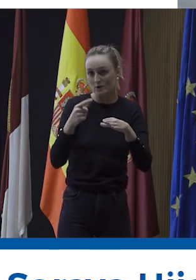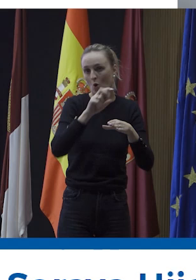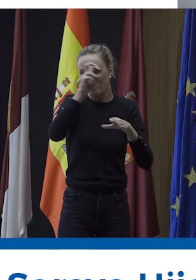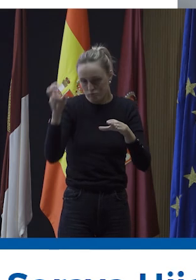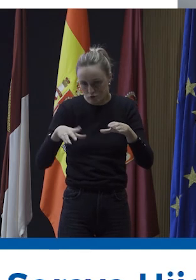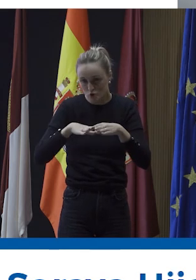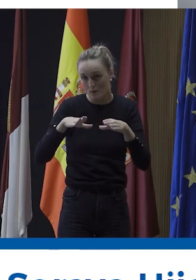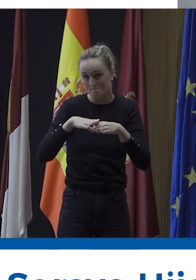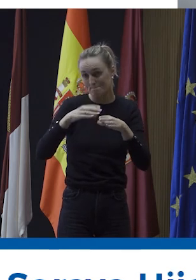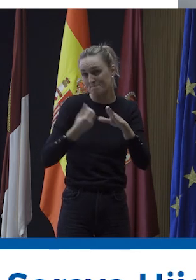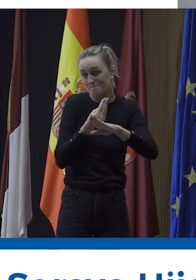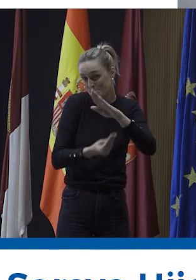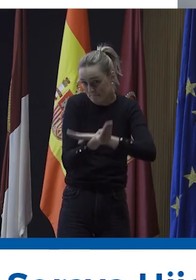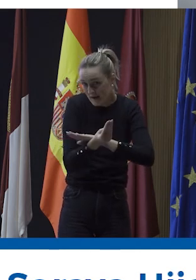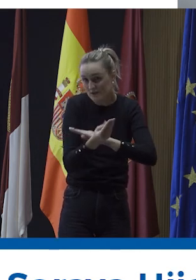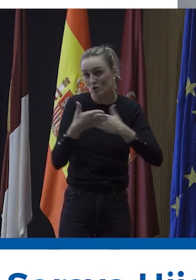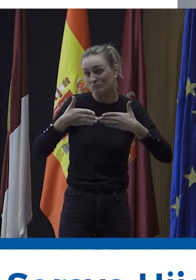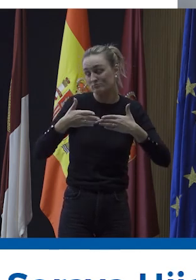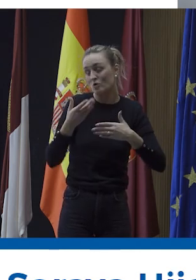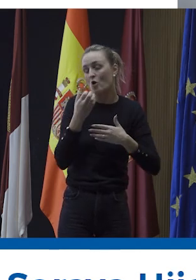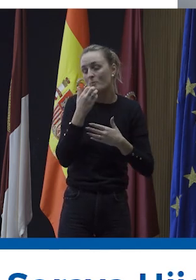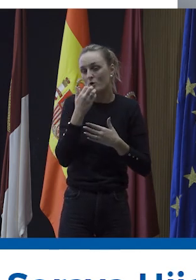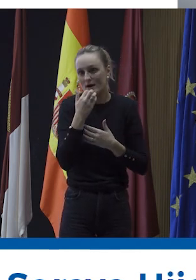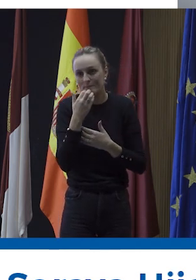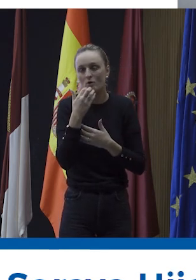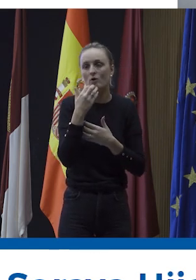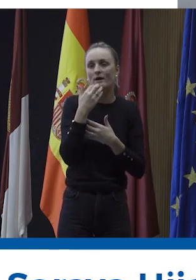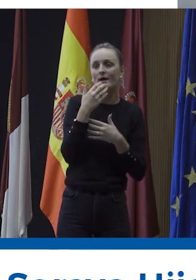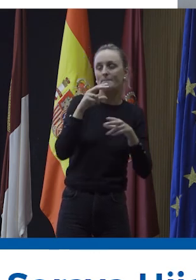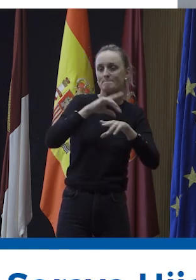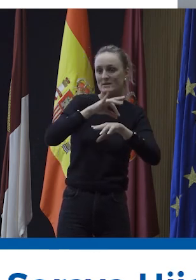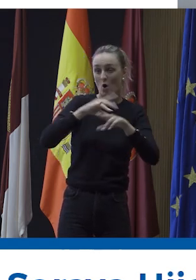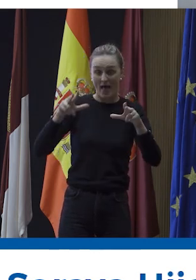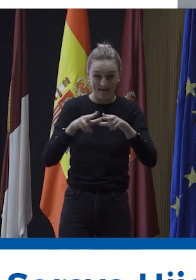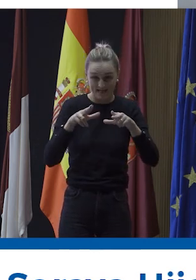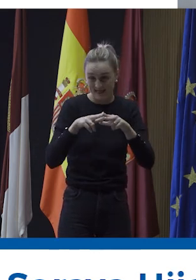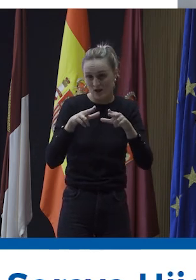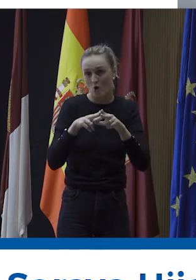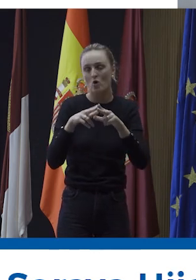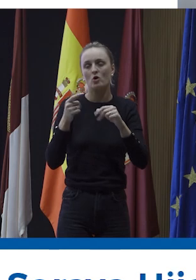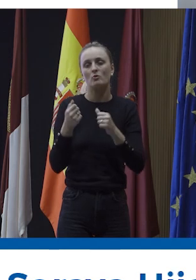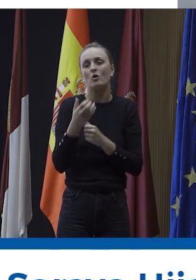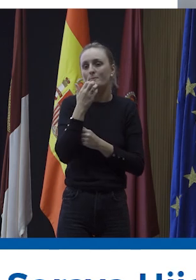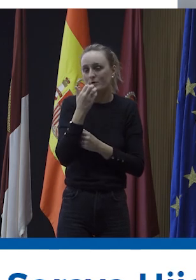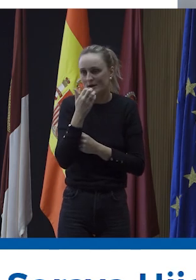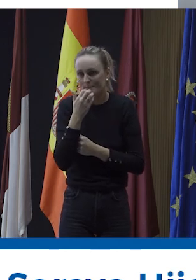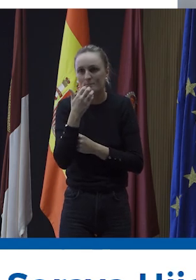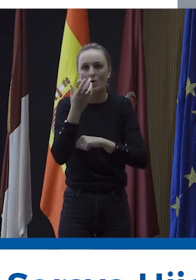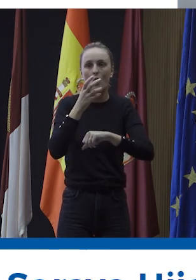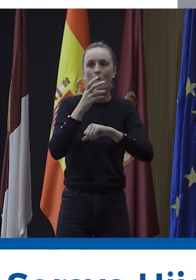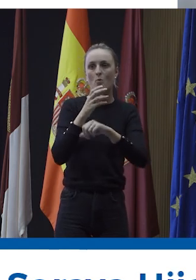las cirugías que se producen de ginecología o recibir un tratamiento de radioterapia por un